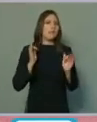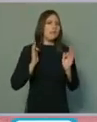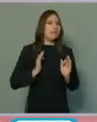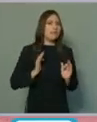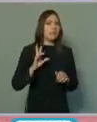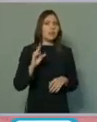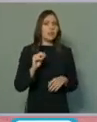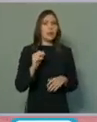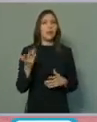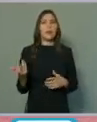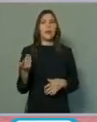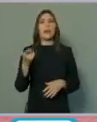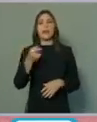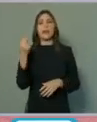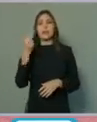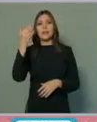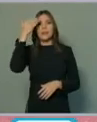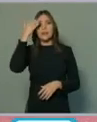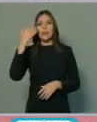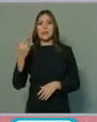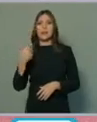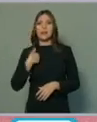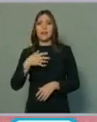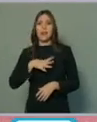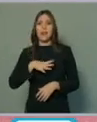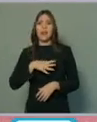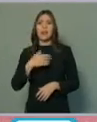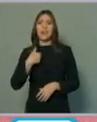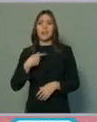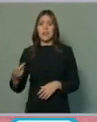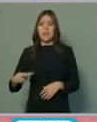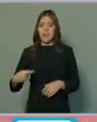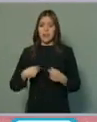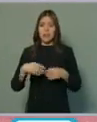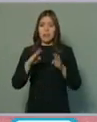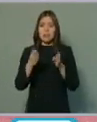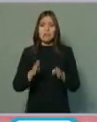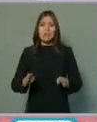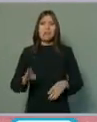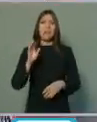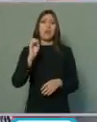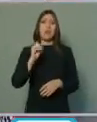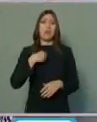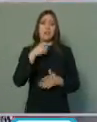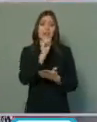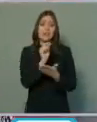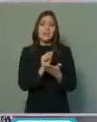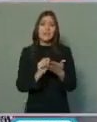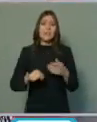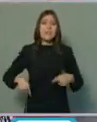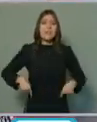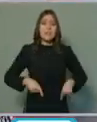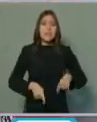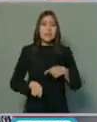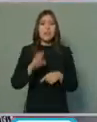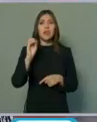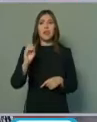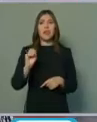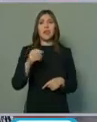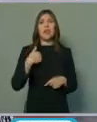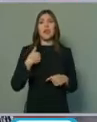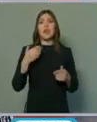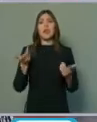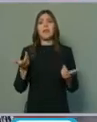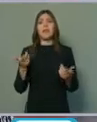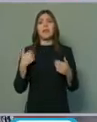Y a veces tiene que ver, es que se va a dar cuenta que tengo celulitis, se va a dar cuenta que tengo las estrías, se va a dar cuenta que no tengo los tamaños que a lo mejor Pues a mí sí me se va a dar